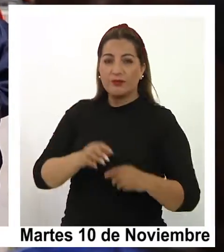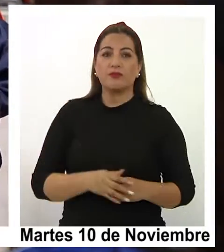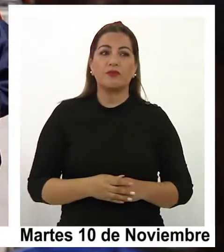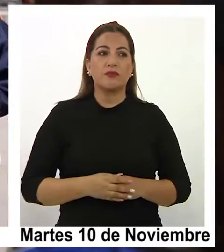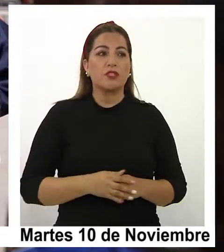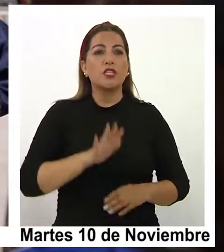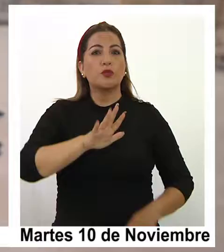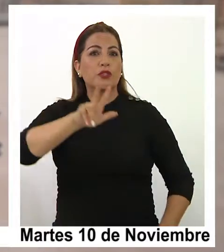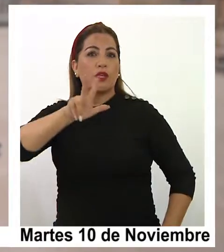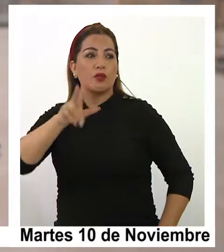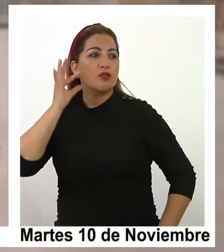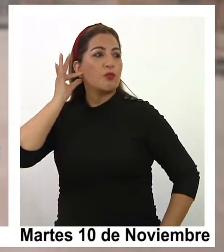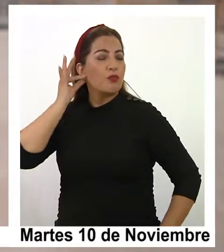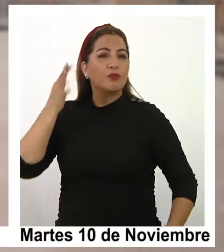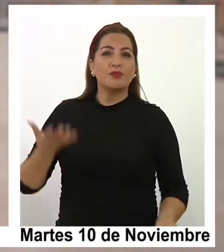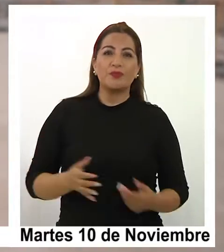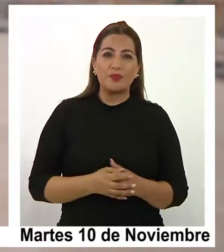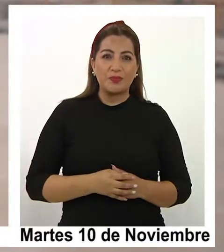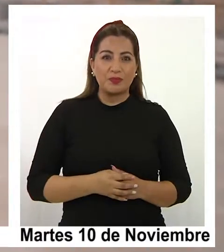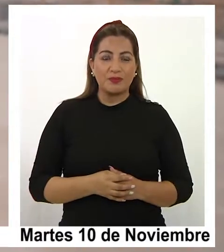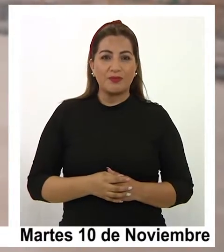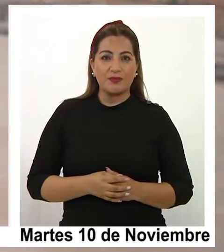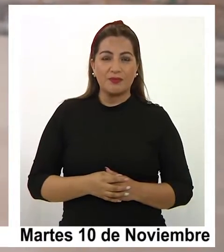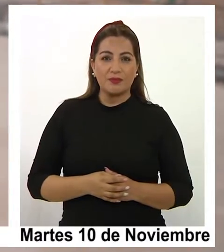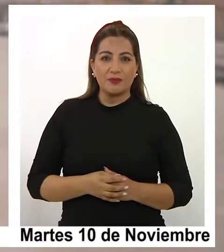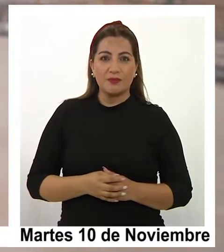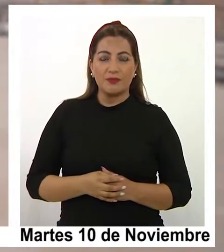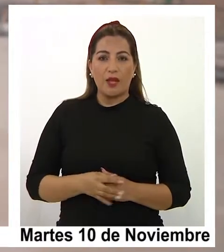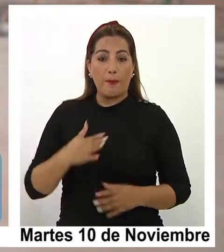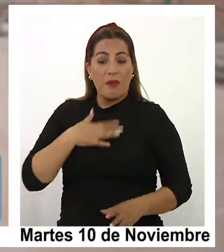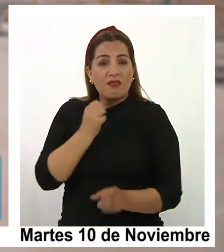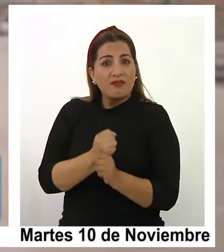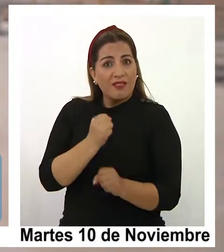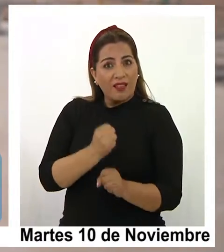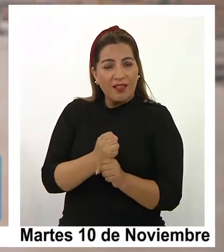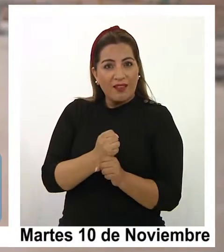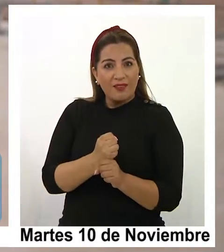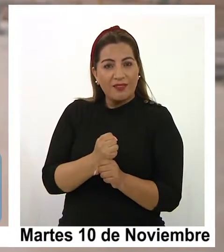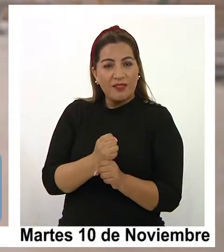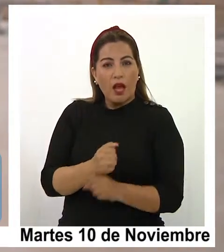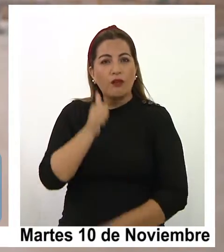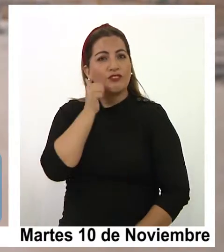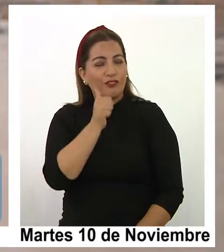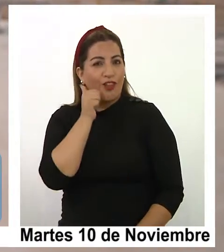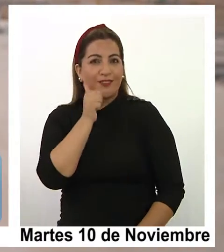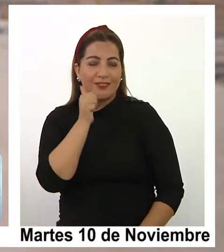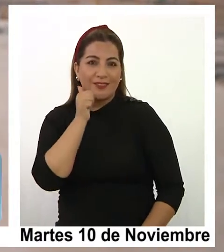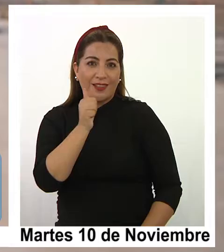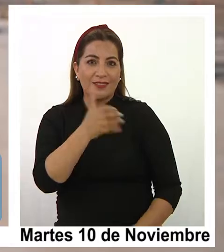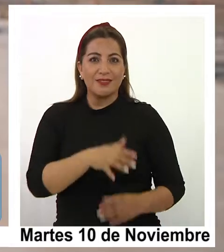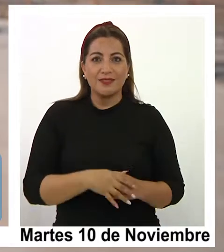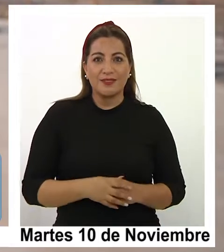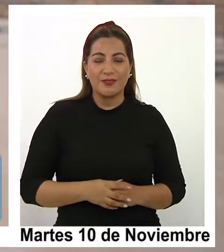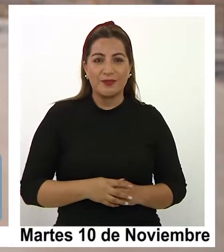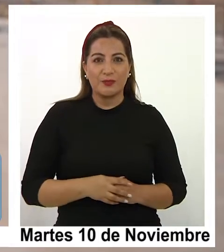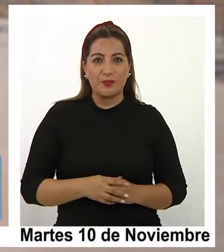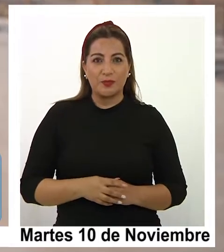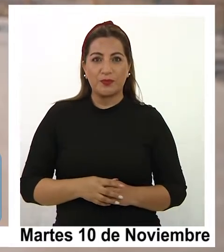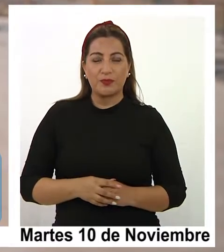Somos 58 mujeres en la obra y la labor que nos damos el día a día es llevar